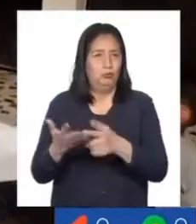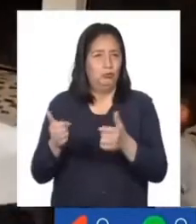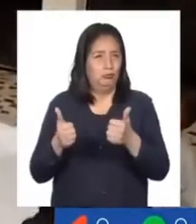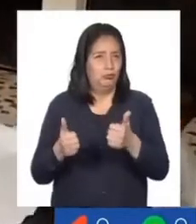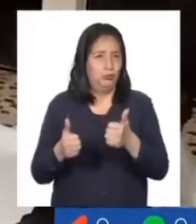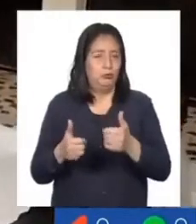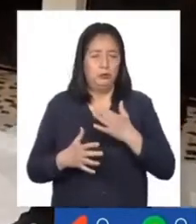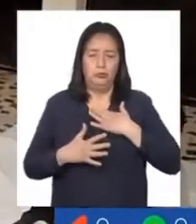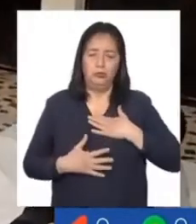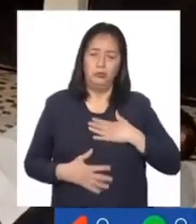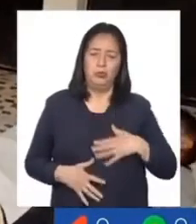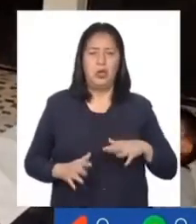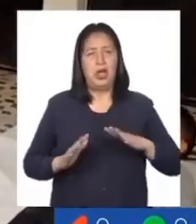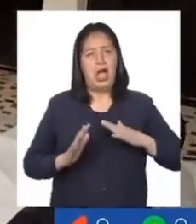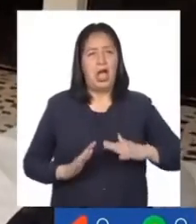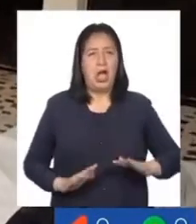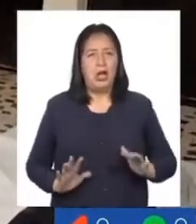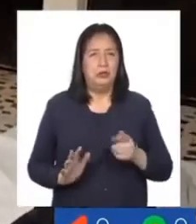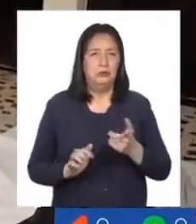te sea cómodo.